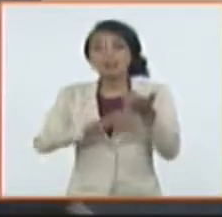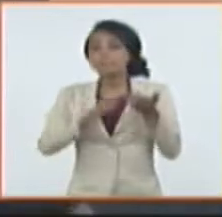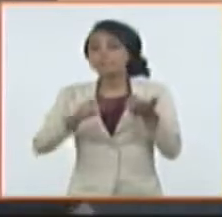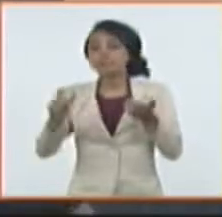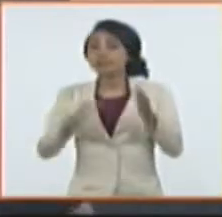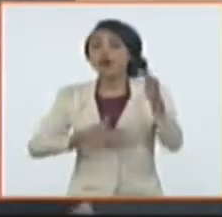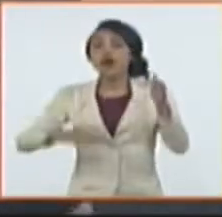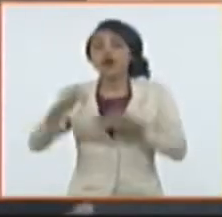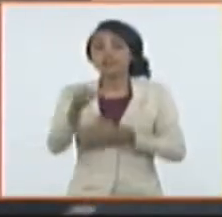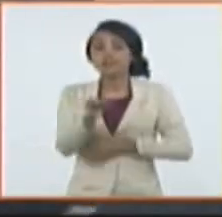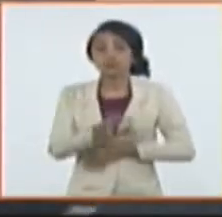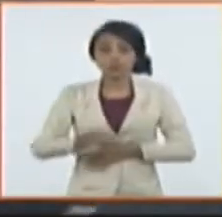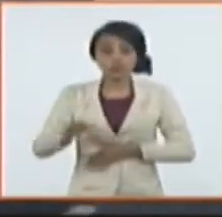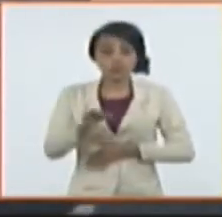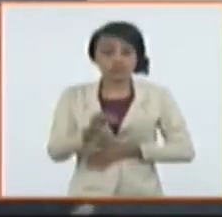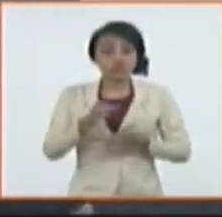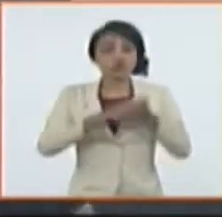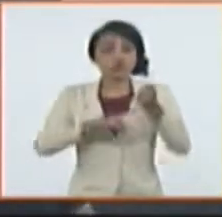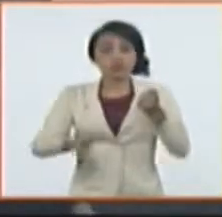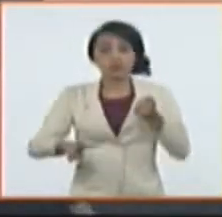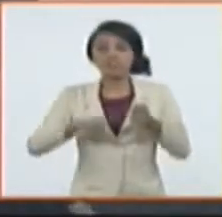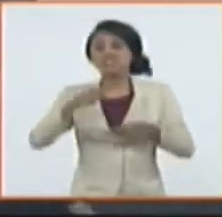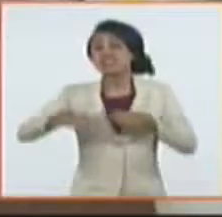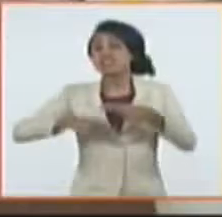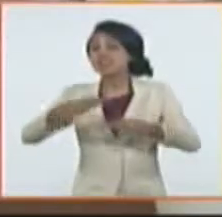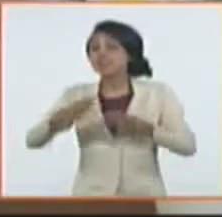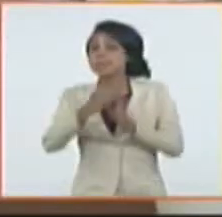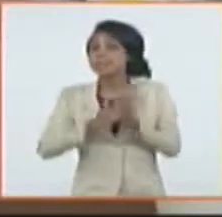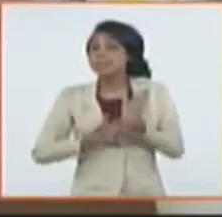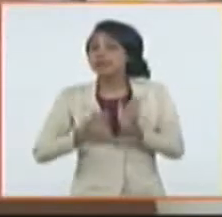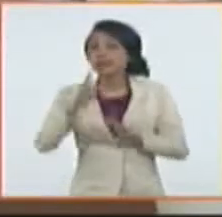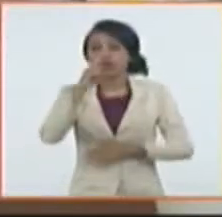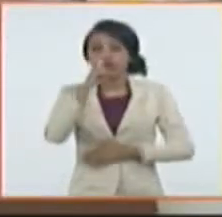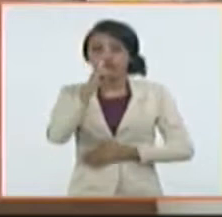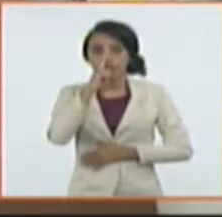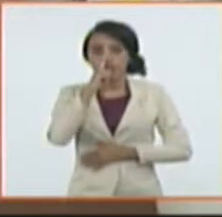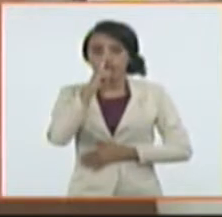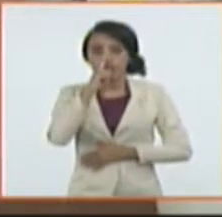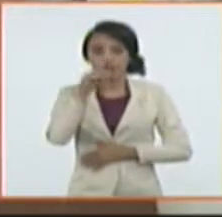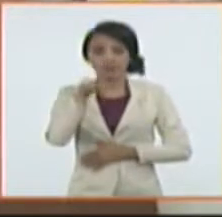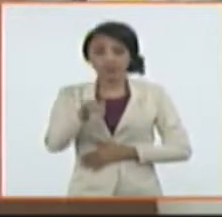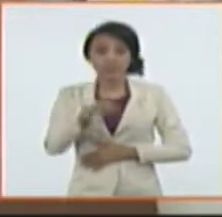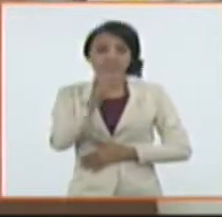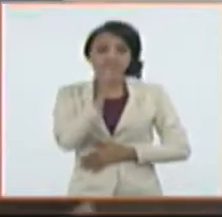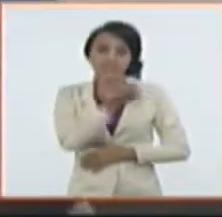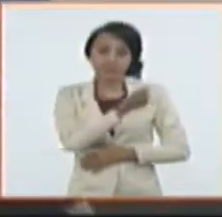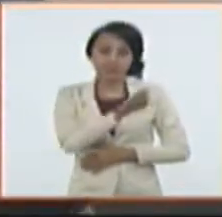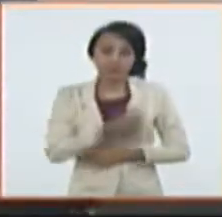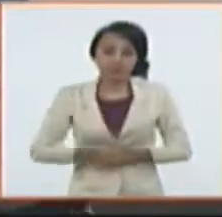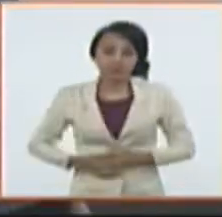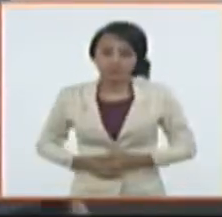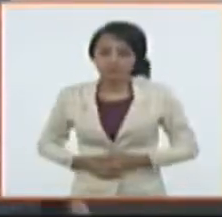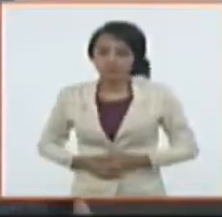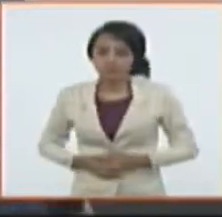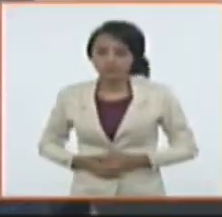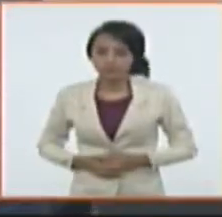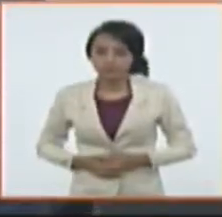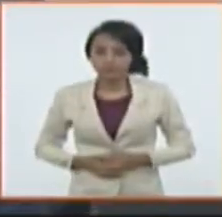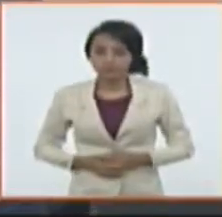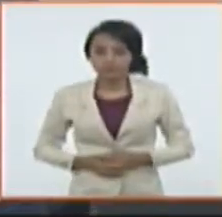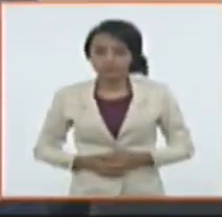municipio y provincia que los realizaremos en los meses de noviembre y diciembre. Y todos son